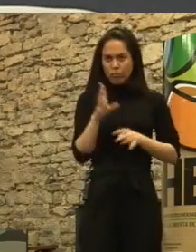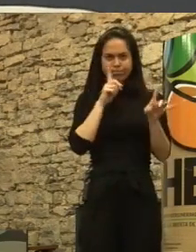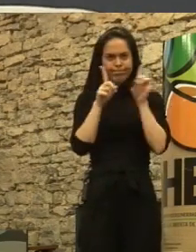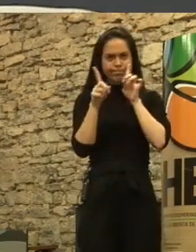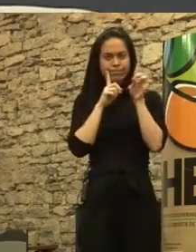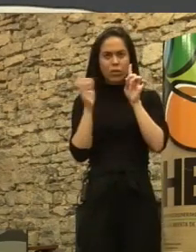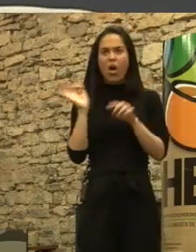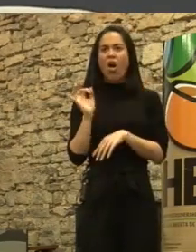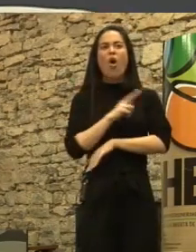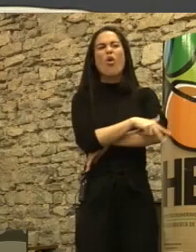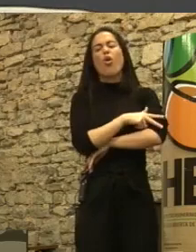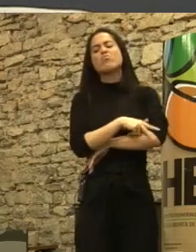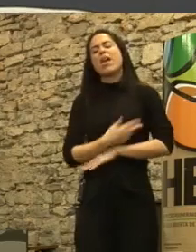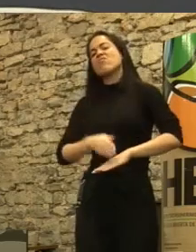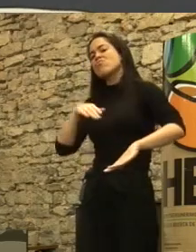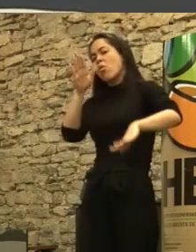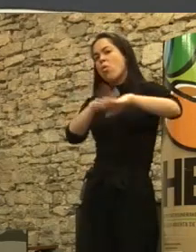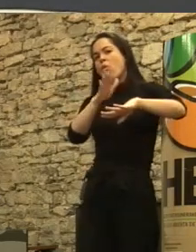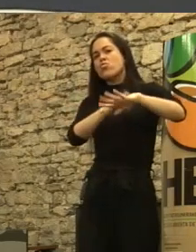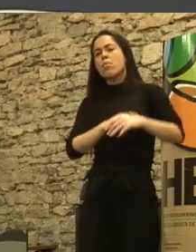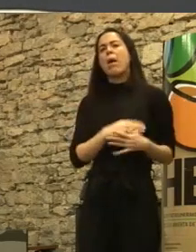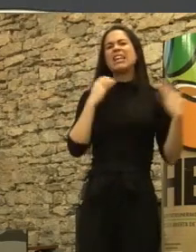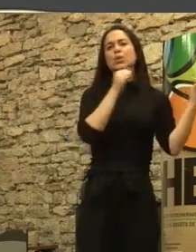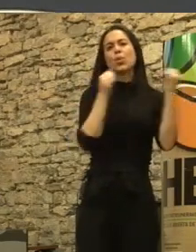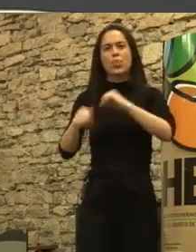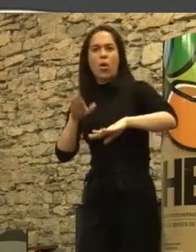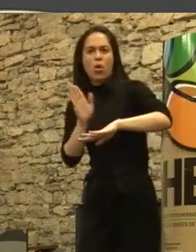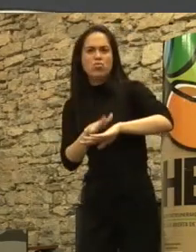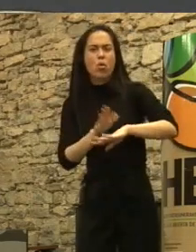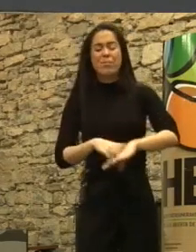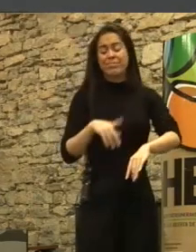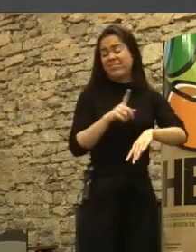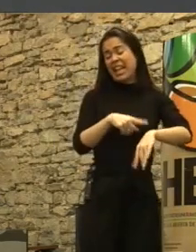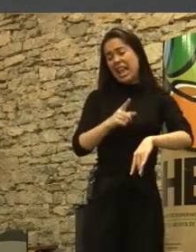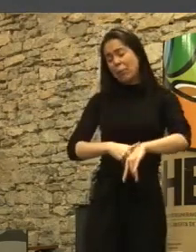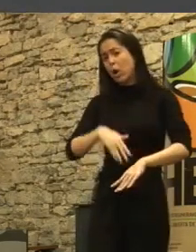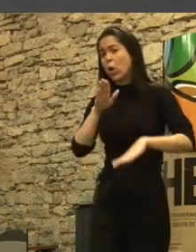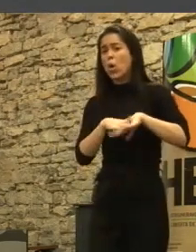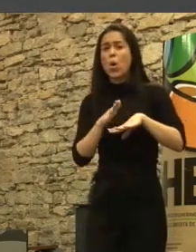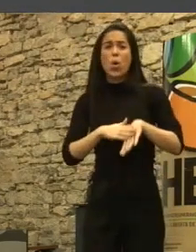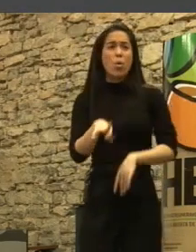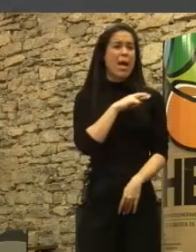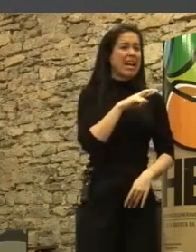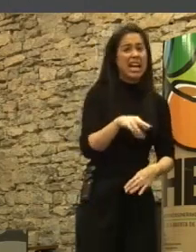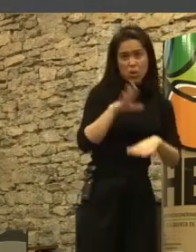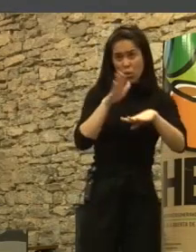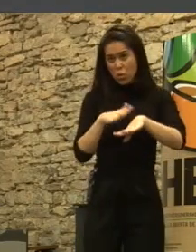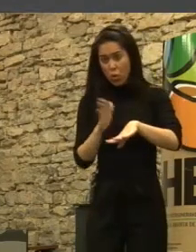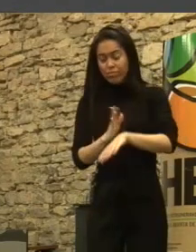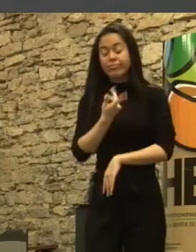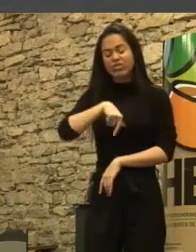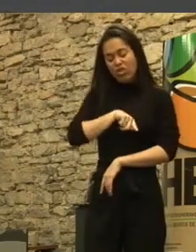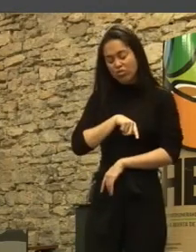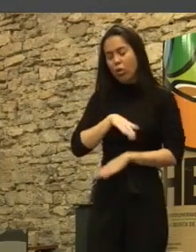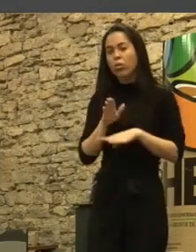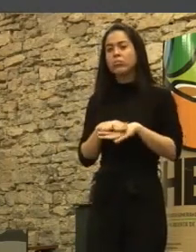al gobierno, a las instituciones, al tiempo, a la religión, a nosotros mismos, o a